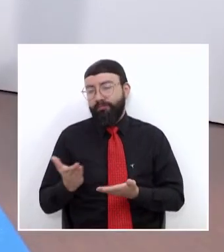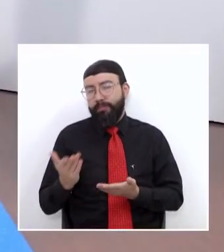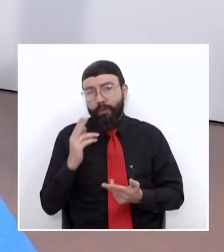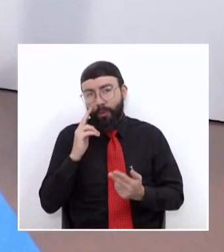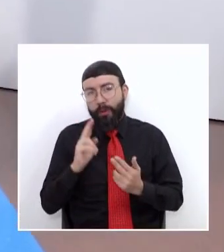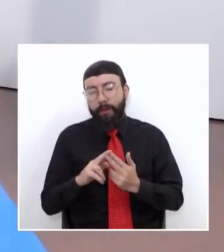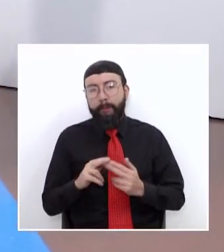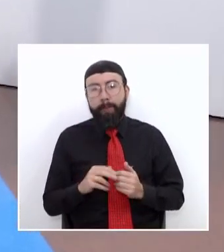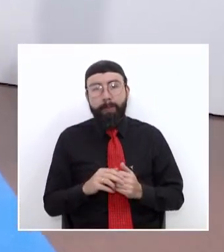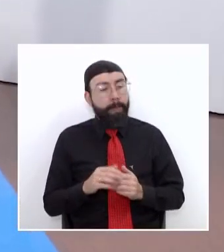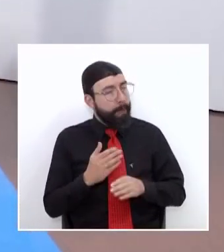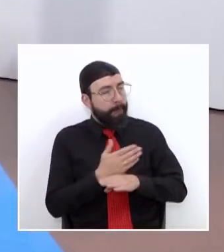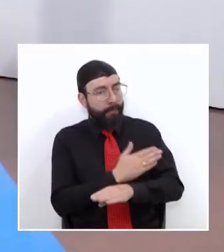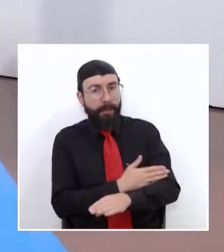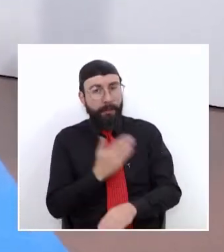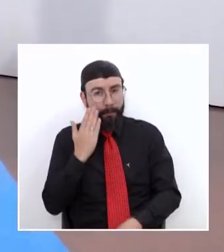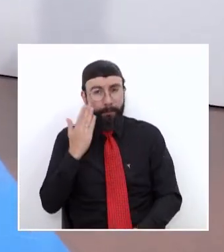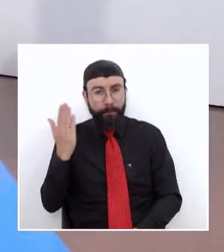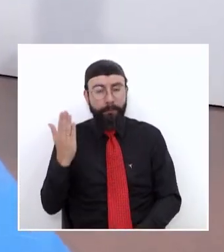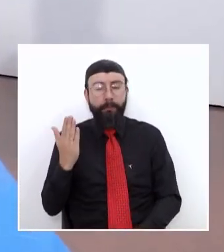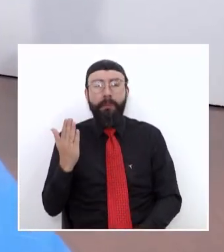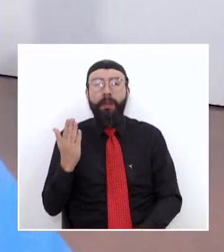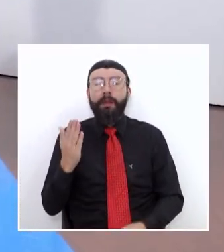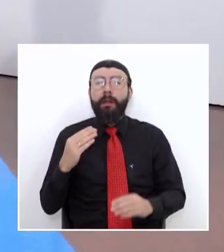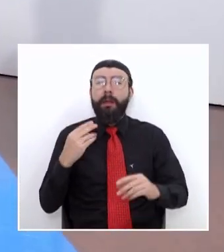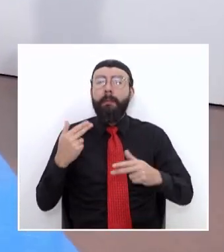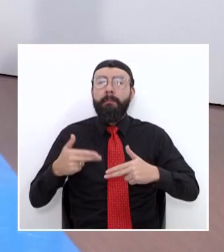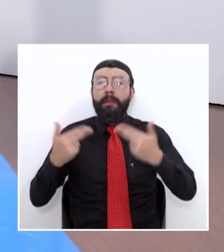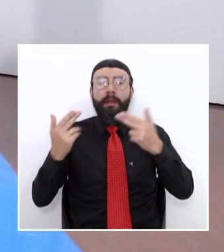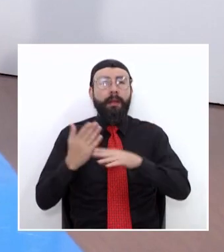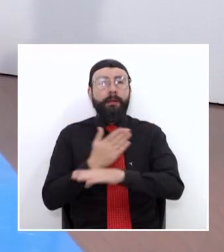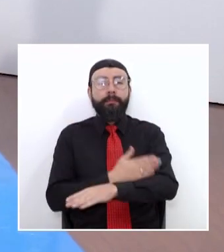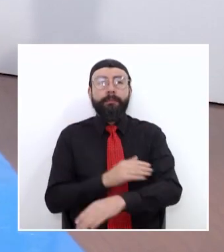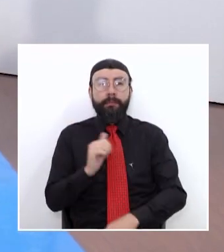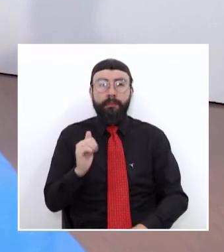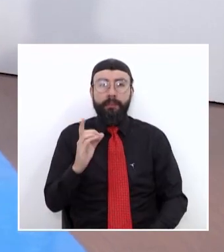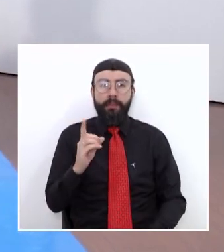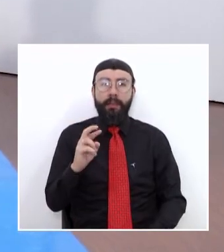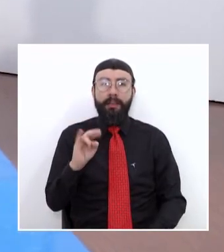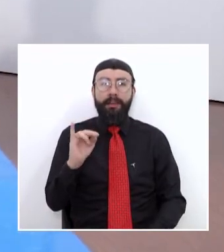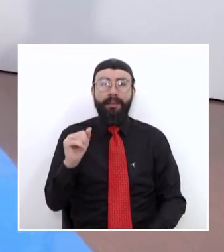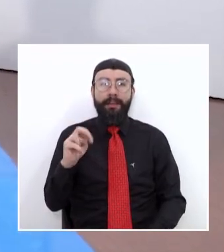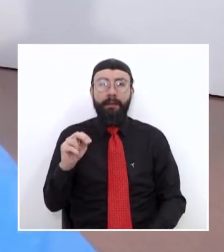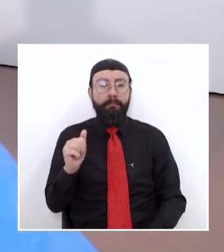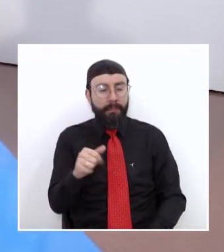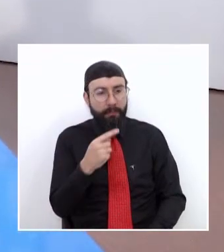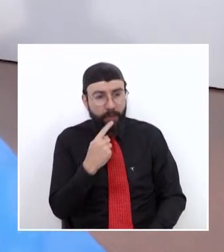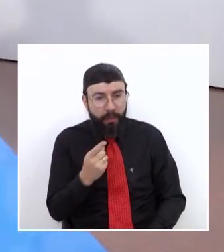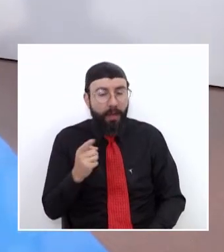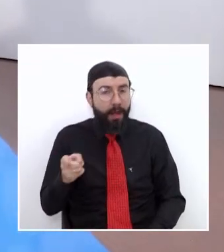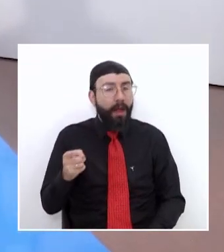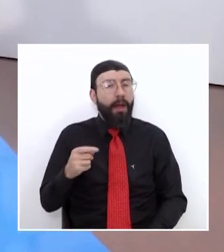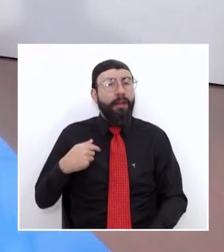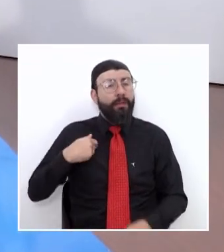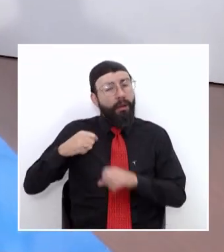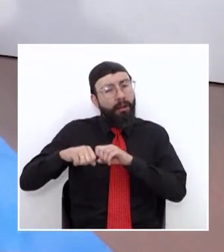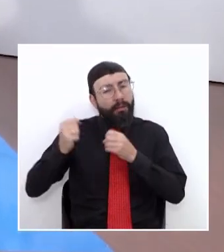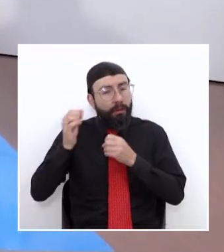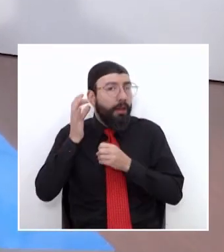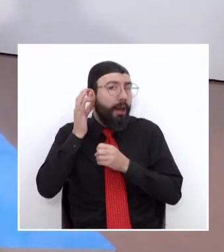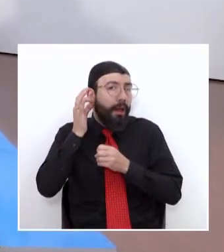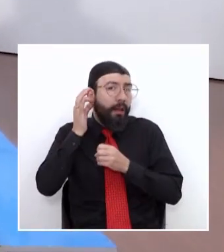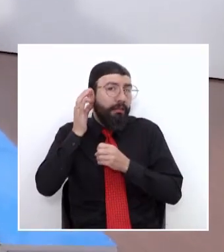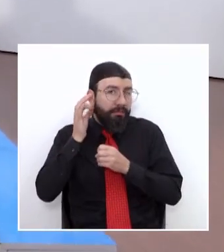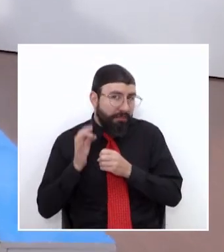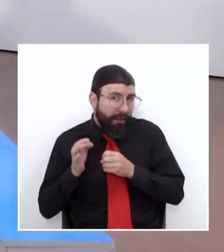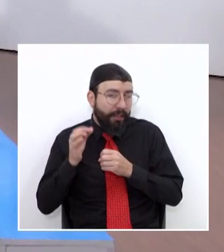Antes de este video, doctor, pregunta Adriana Bonel, mi oreja está rota en el cartílago inferior, seguramente por un arito